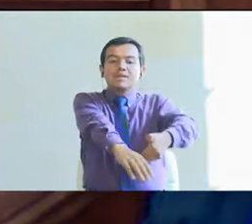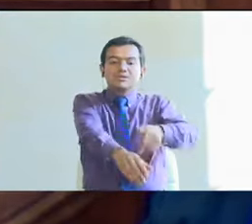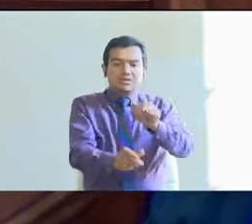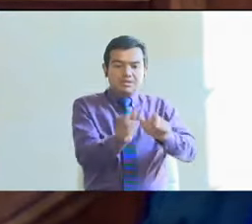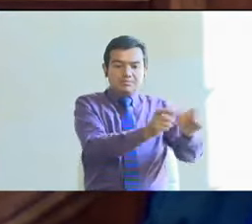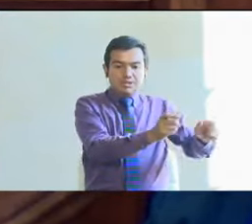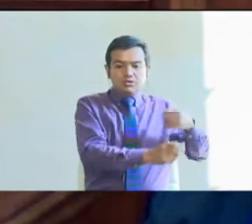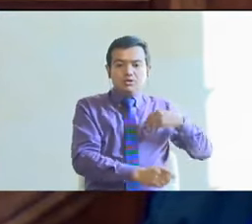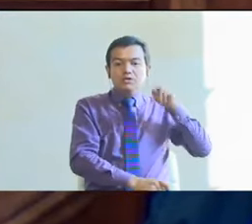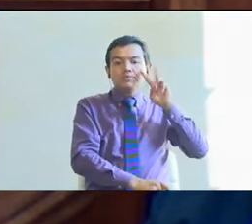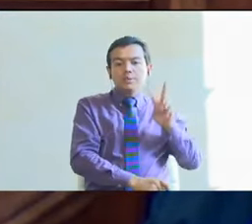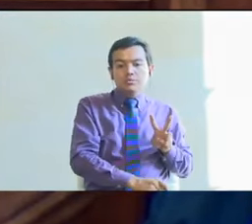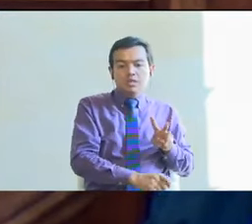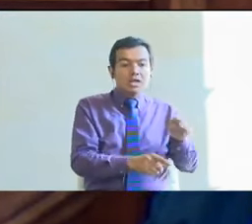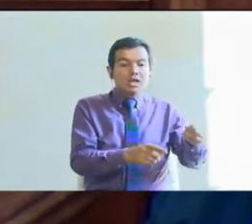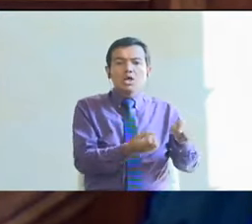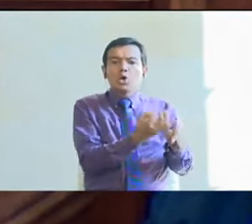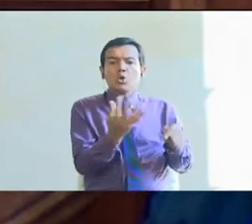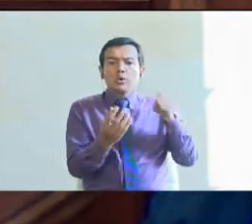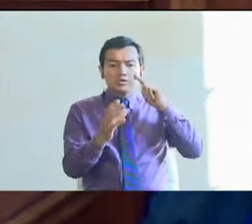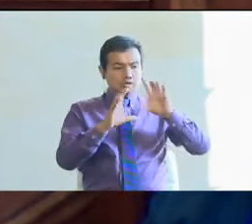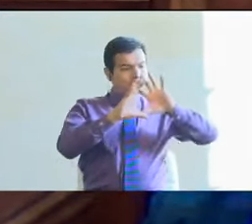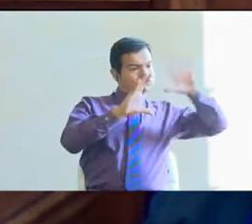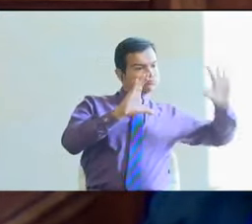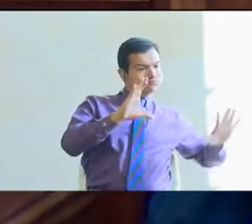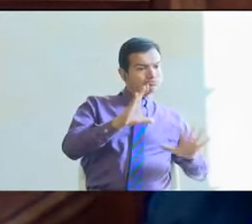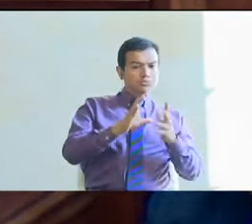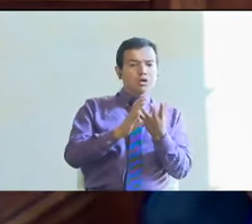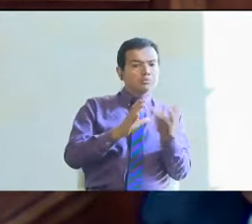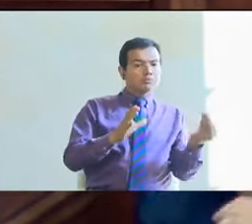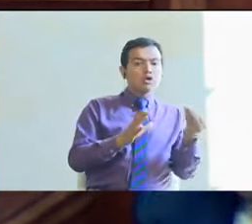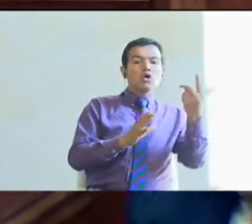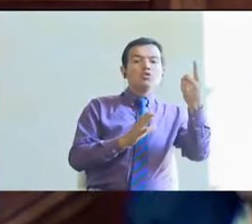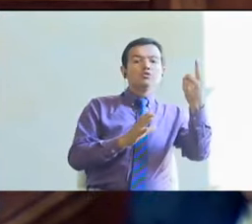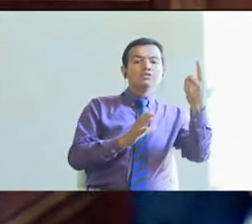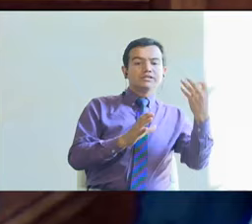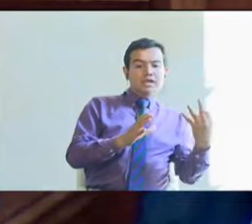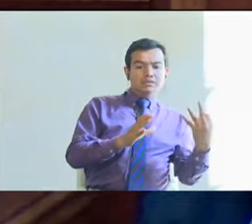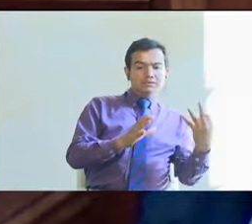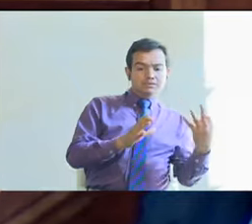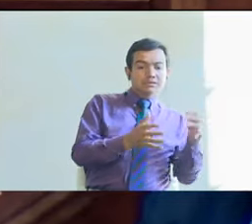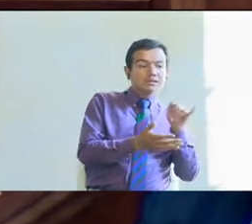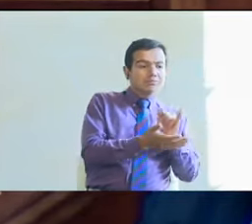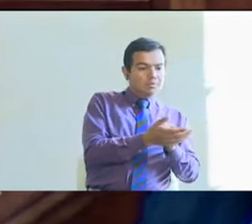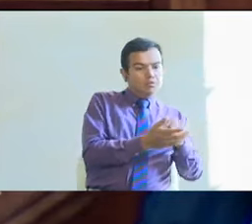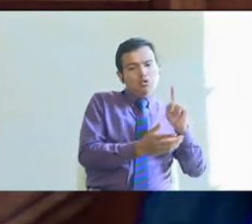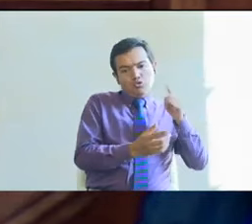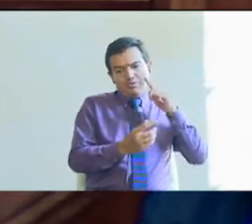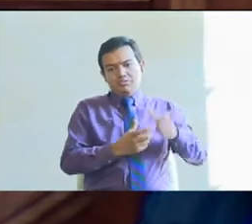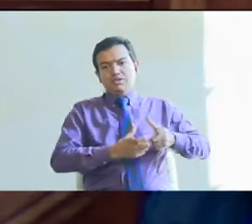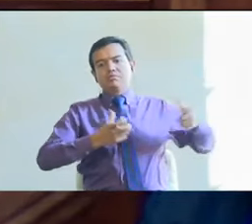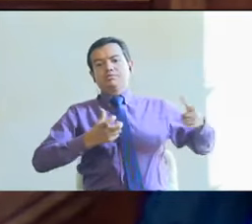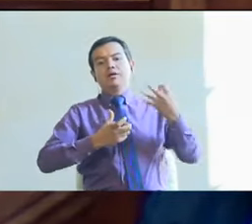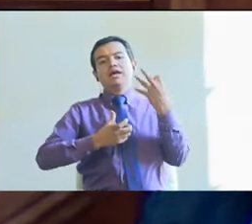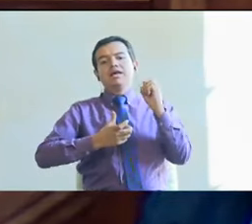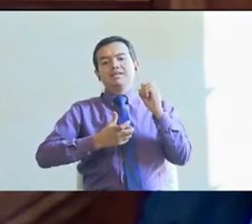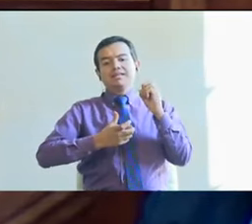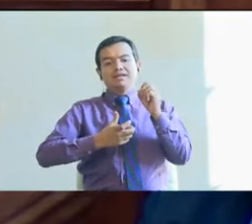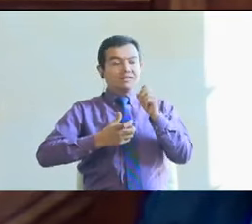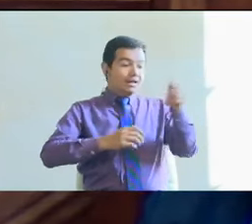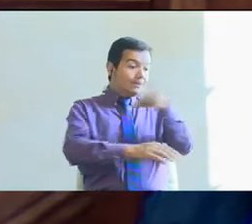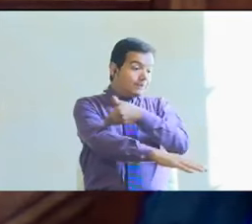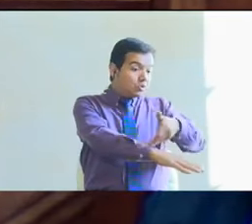un tercio de la población cuando consideramos que Venezuela tiene de venezolanos pero por si fuera